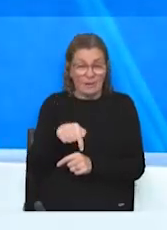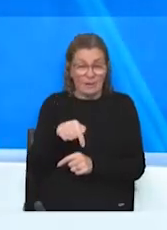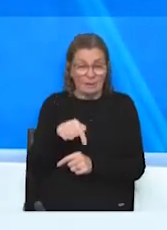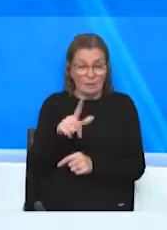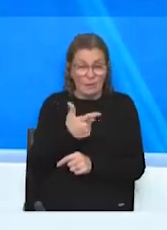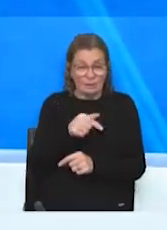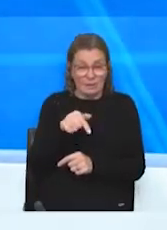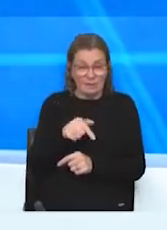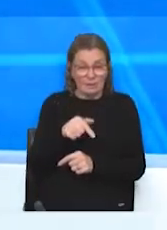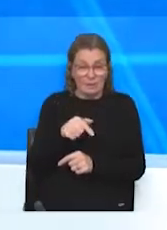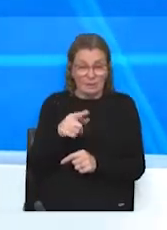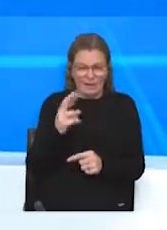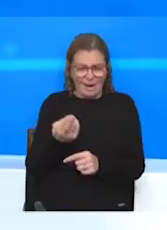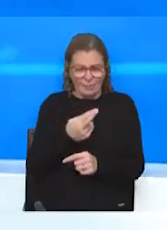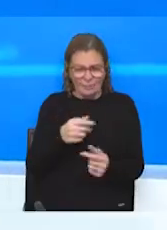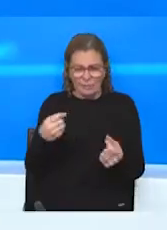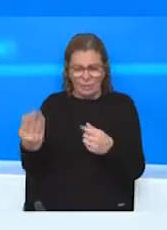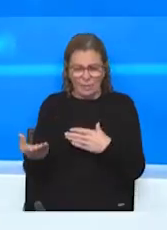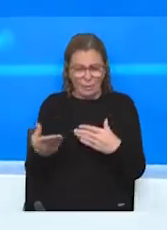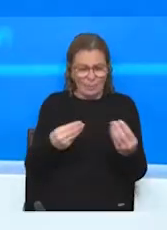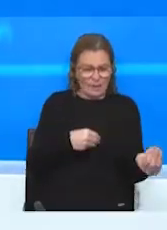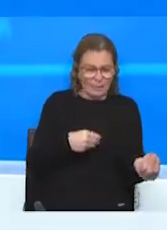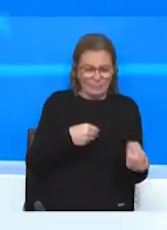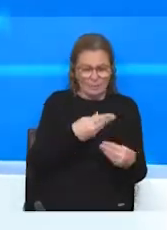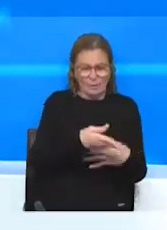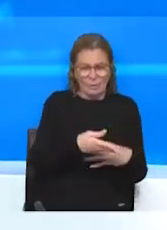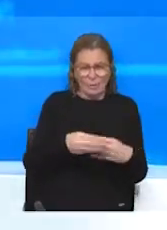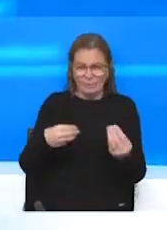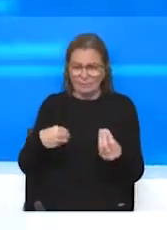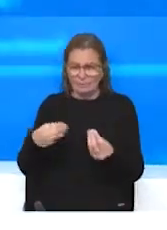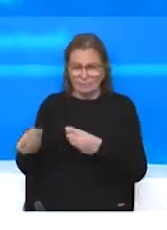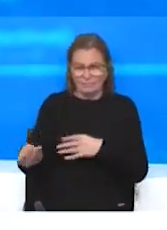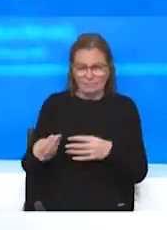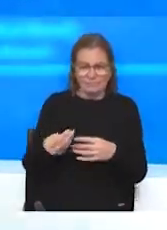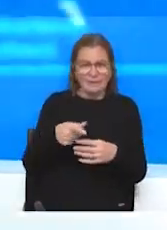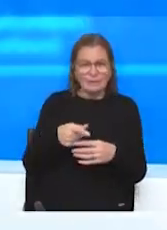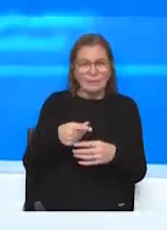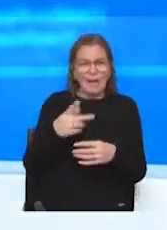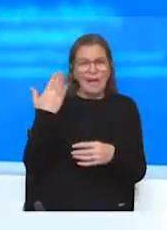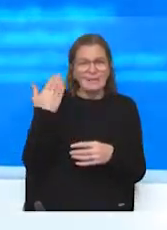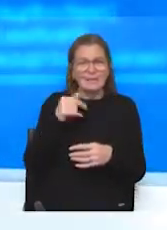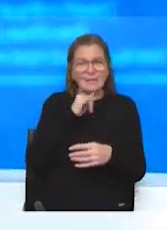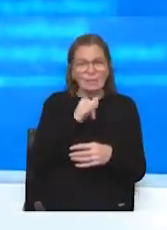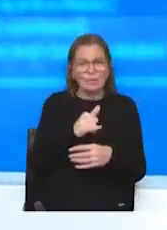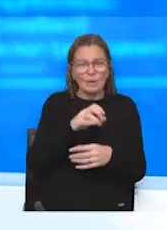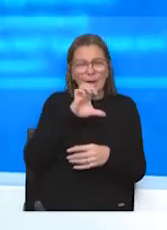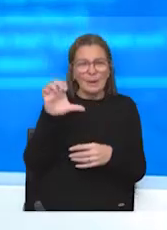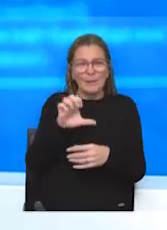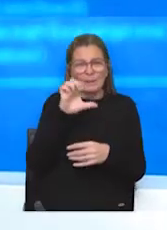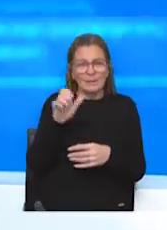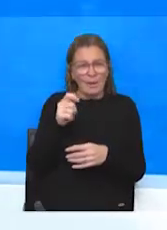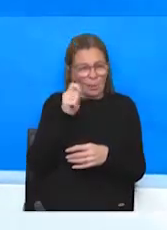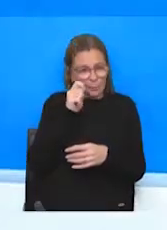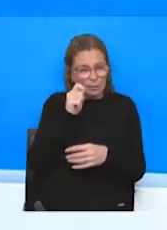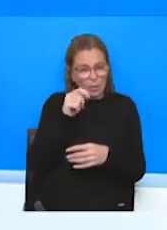no había estas triangulaciones raras de que se la doy al mef y después se la doy a no sé quién y y aparte en su momento se denunció que el la empresa auditora de